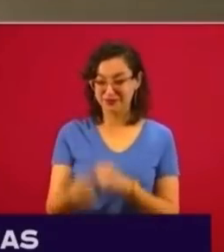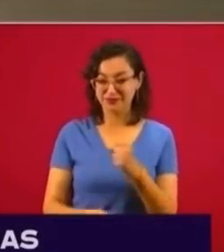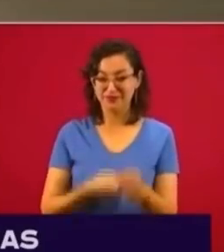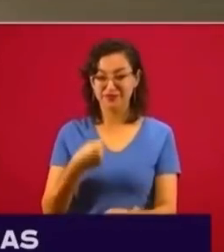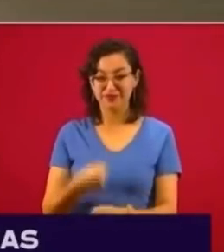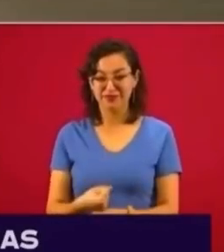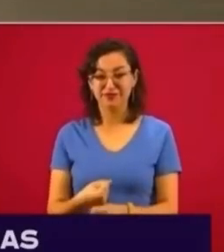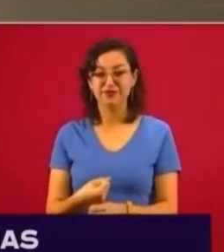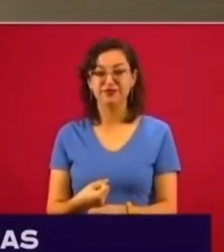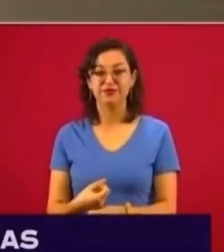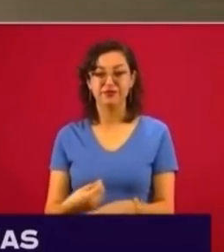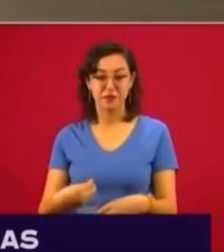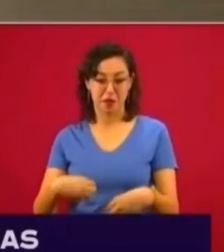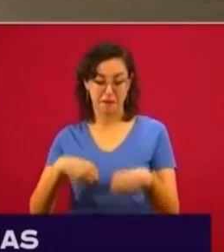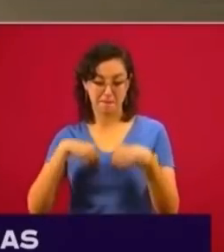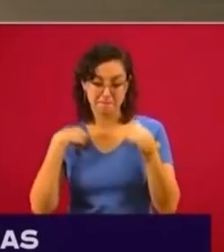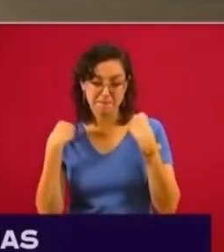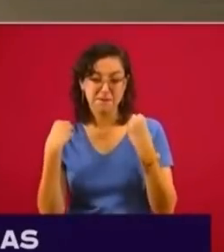pues